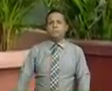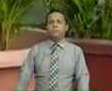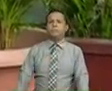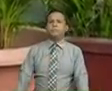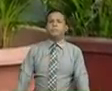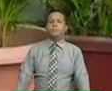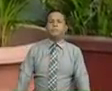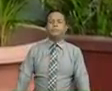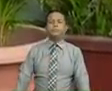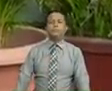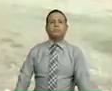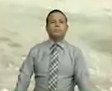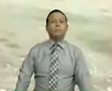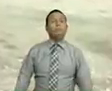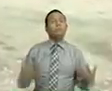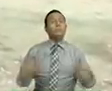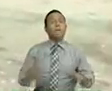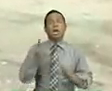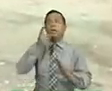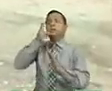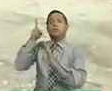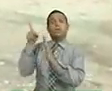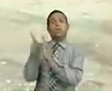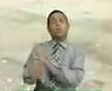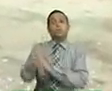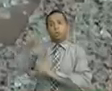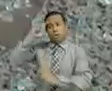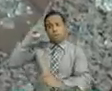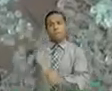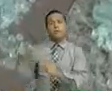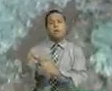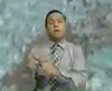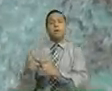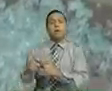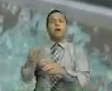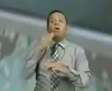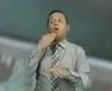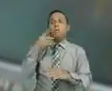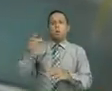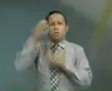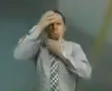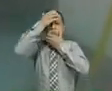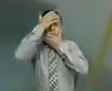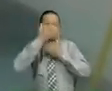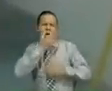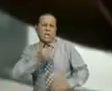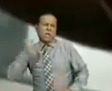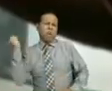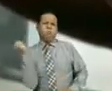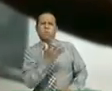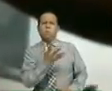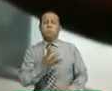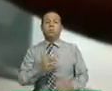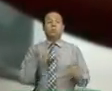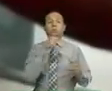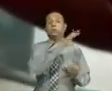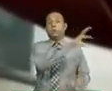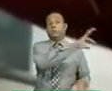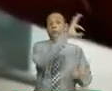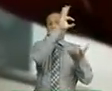El ataque fue denunciado en la fiscalía por el delito de terrorismo. Así lo anunció el representante legal